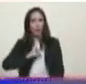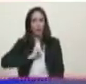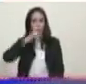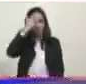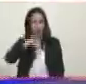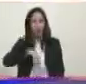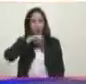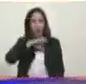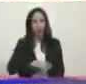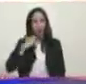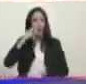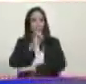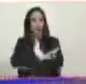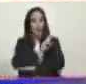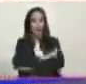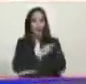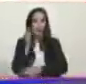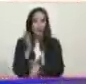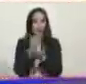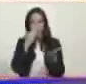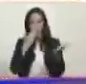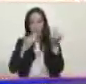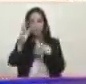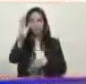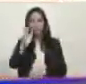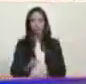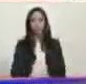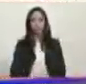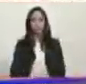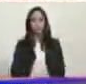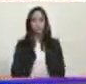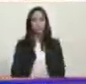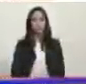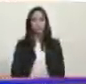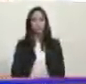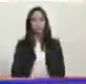historia, rebelde de siempre.